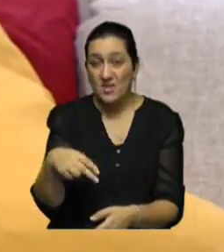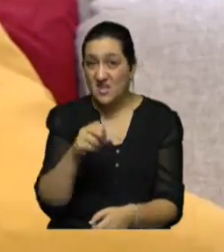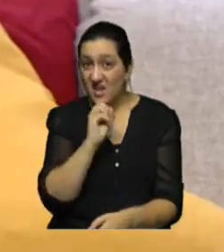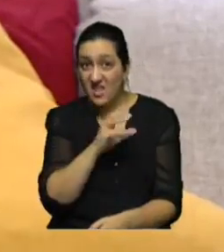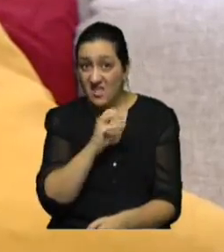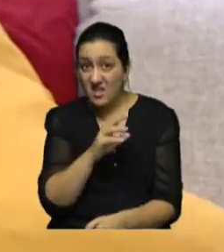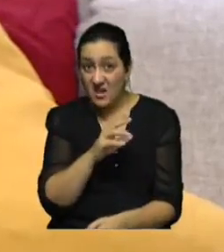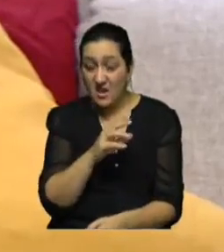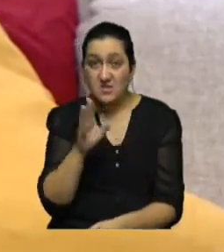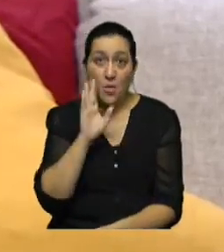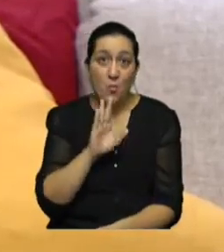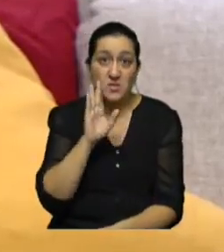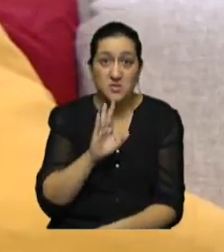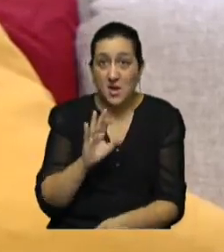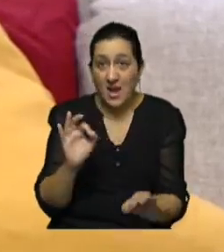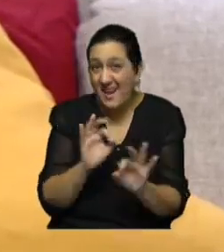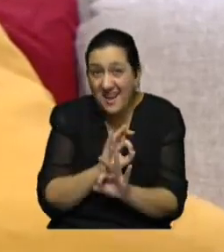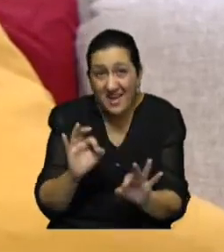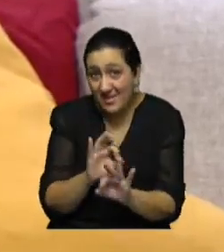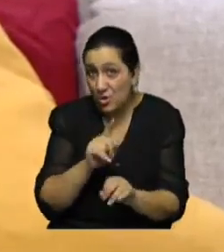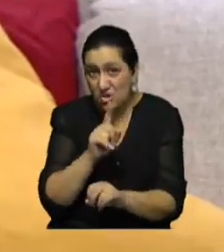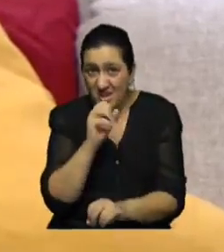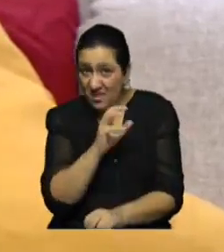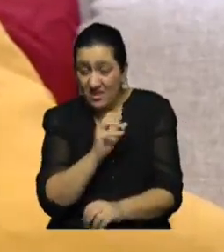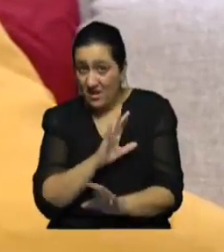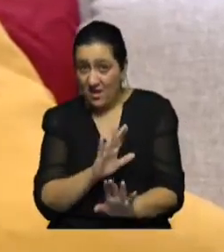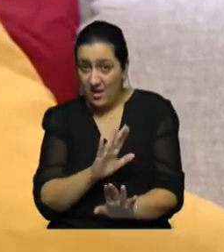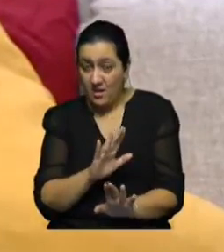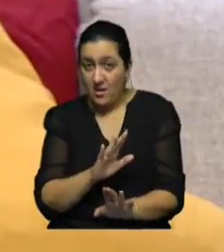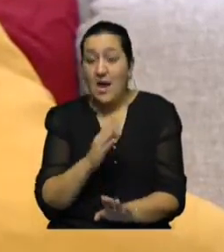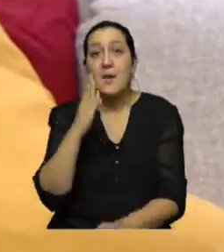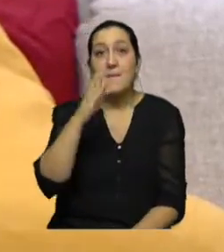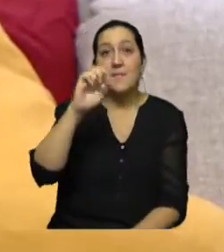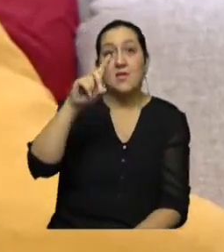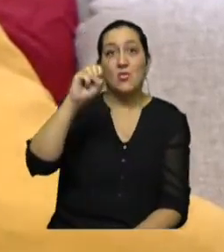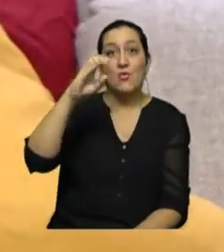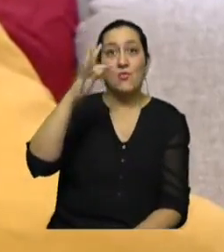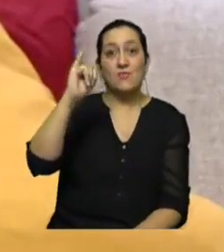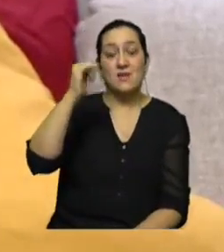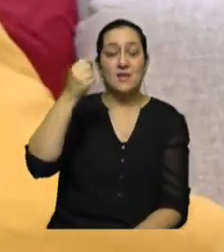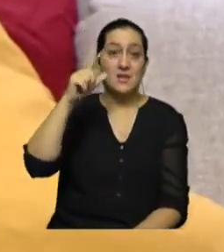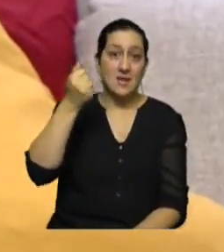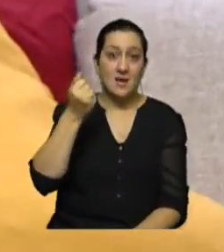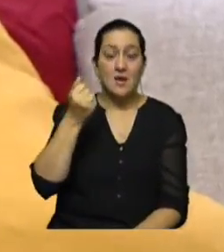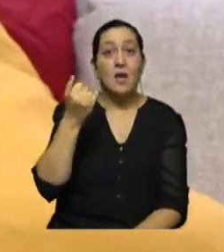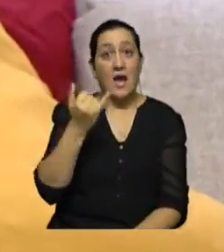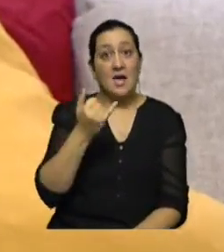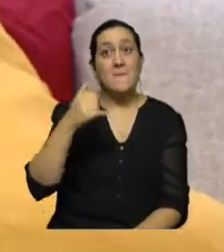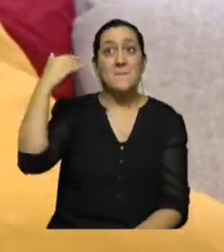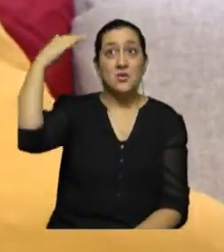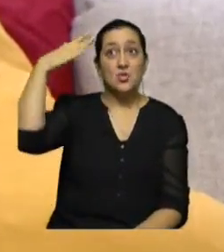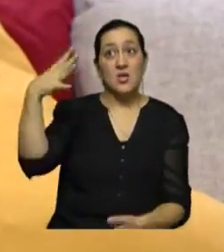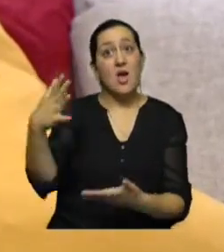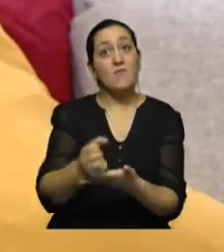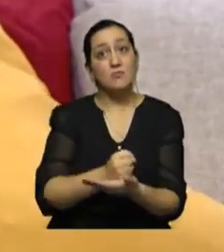Exacto. A nadie. La pedofilia existe en las familias. Hay padres, abuelos, tíos, tías que abusan de los niños. Y el